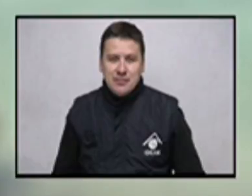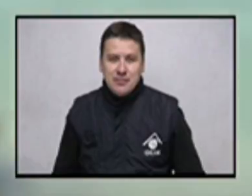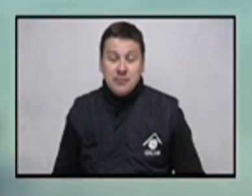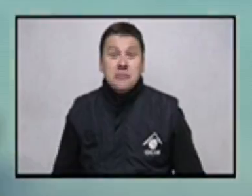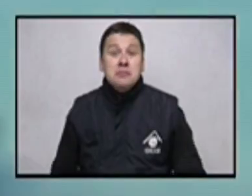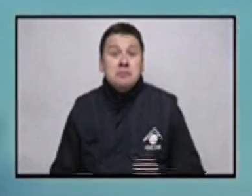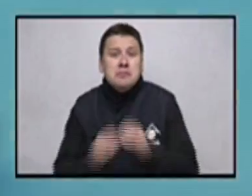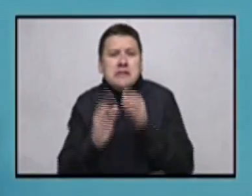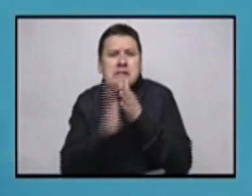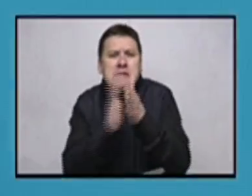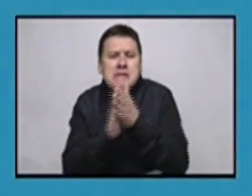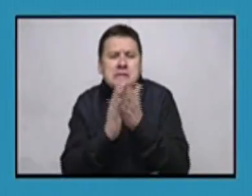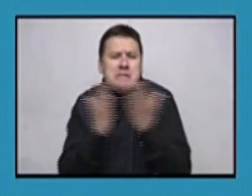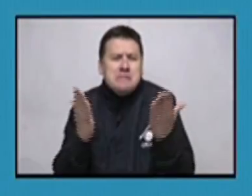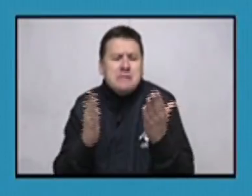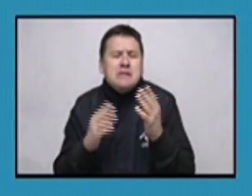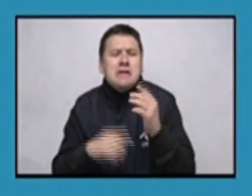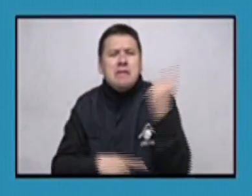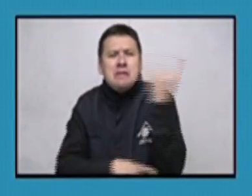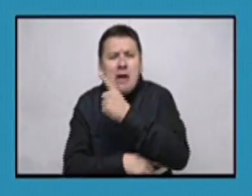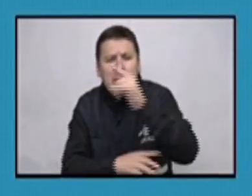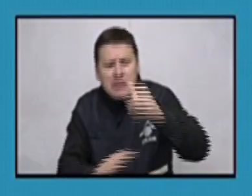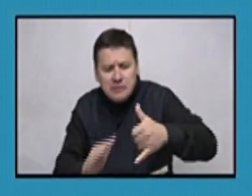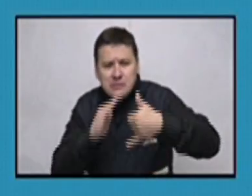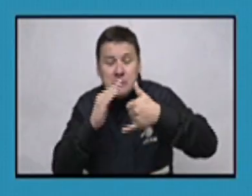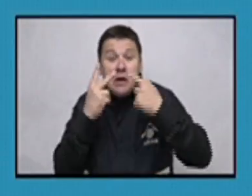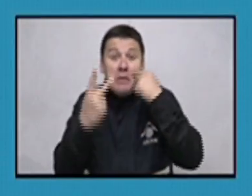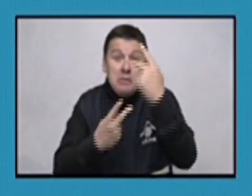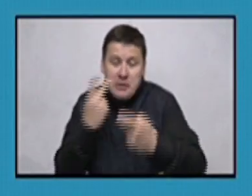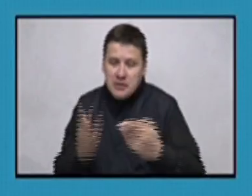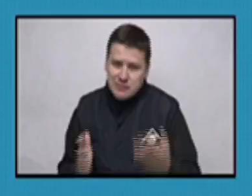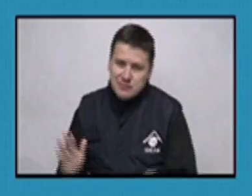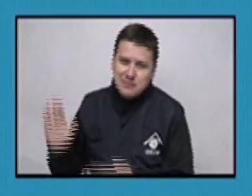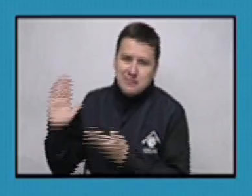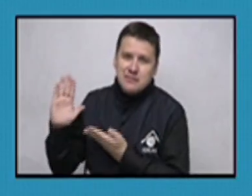Para mayor información sobre el pronóstico del tiempo, visítenos en